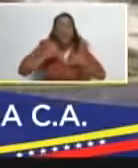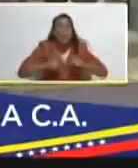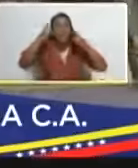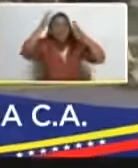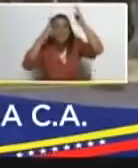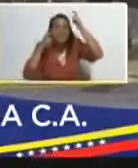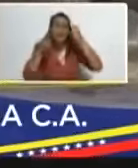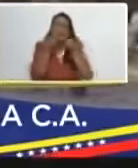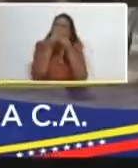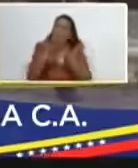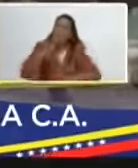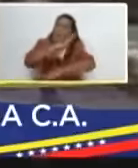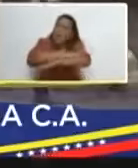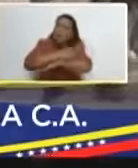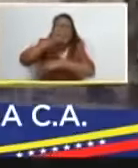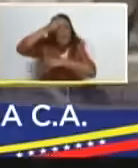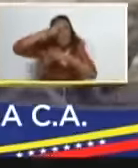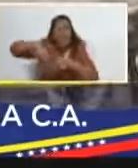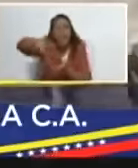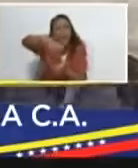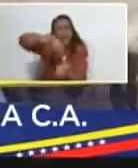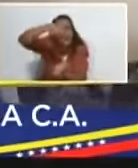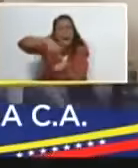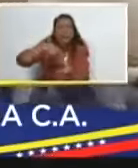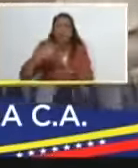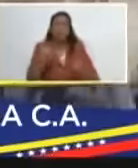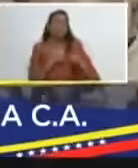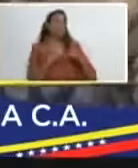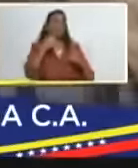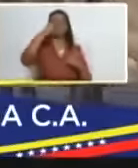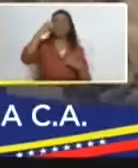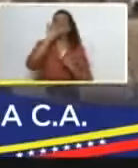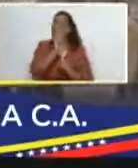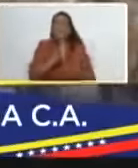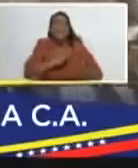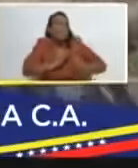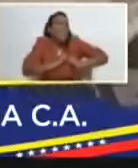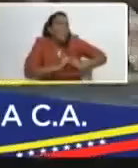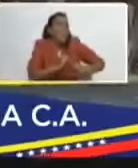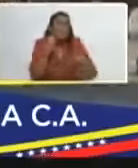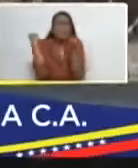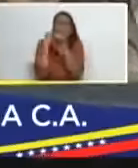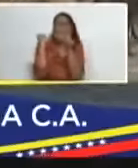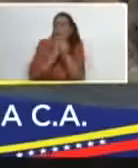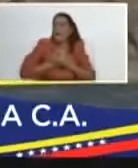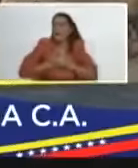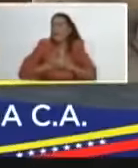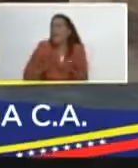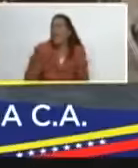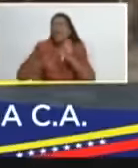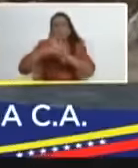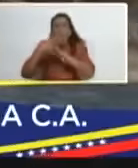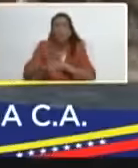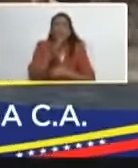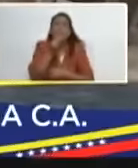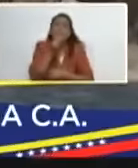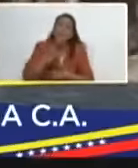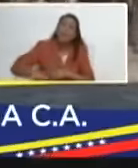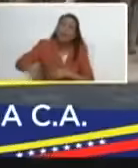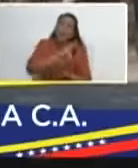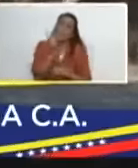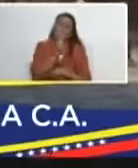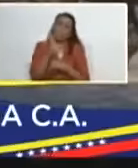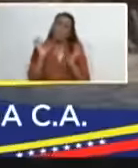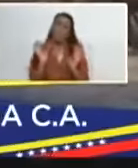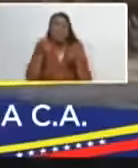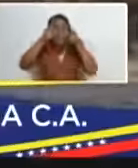la gente buena, la gente del campo, la gente que no tiene apellido, sino que tiene un corazón enorme y grande para seguir garantizando la soberanía alimentaria